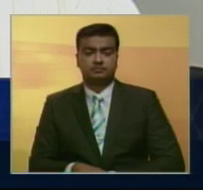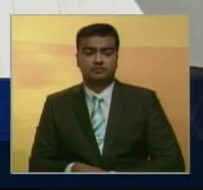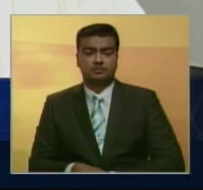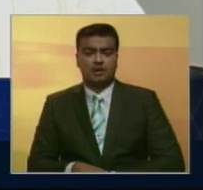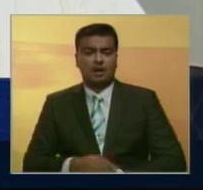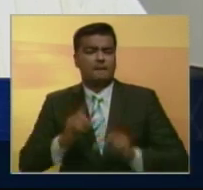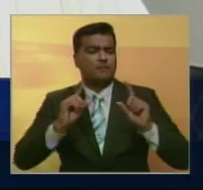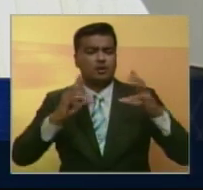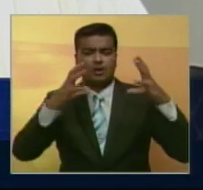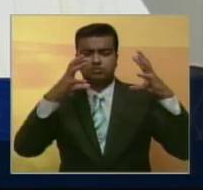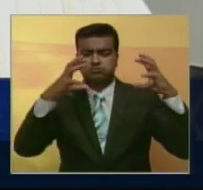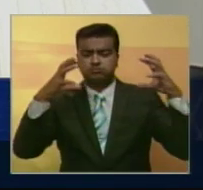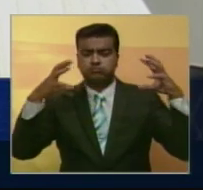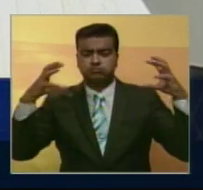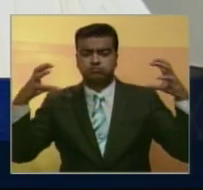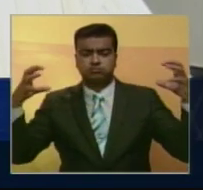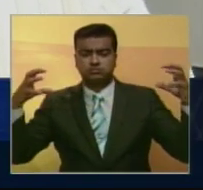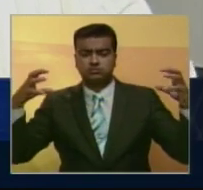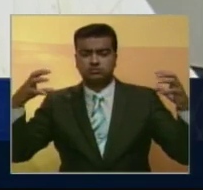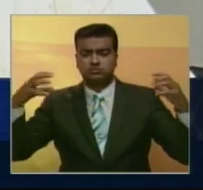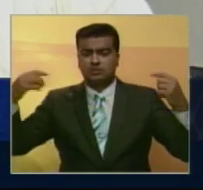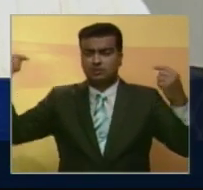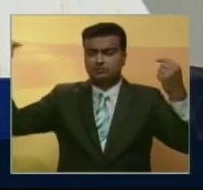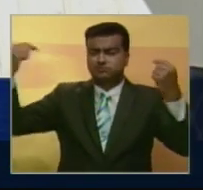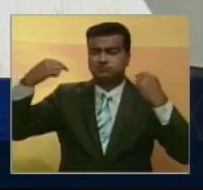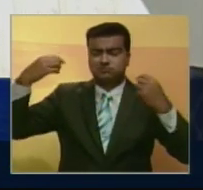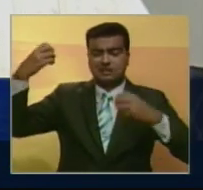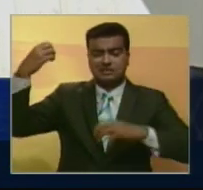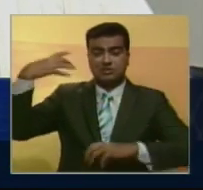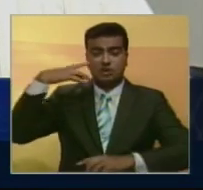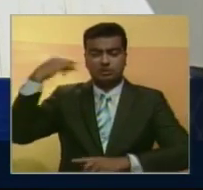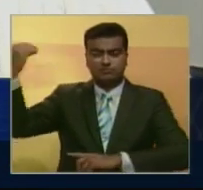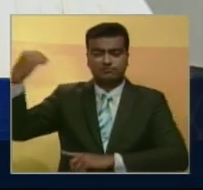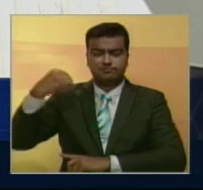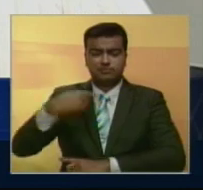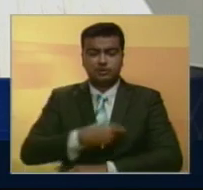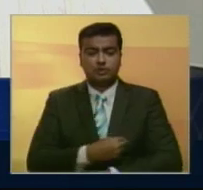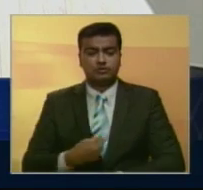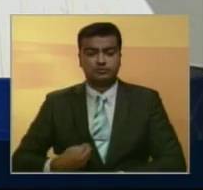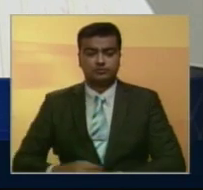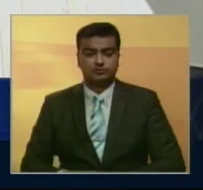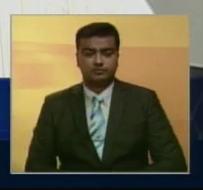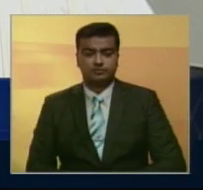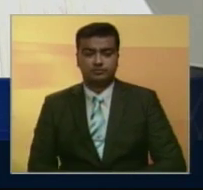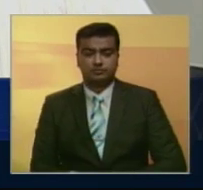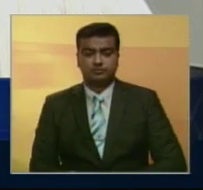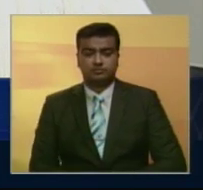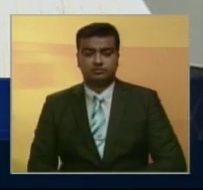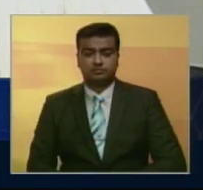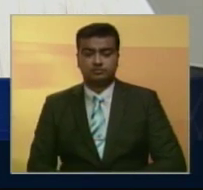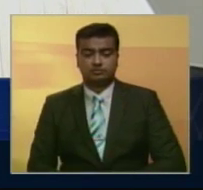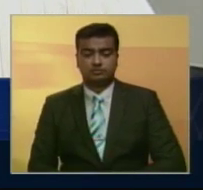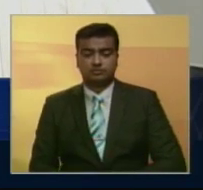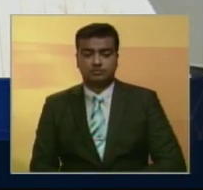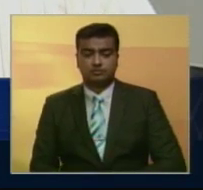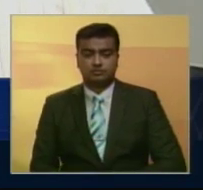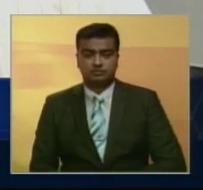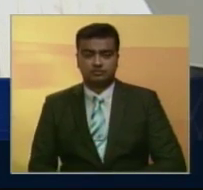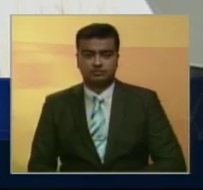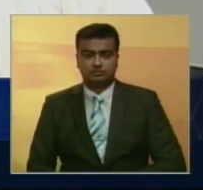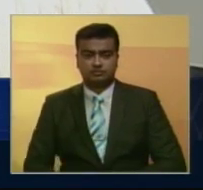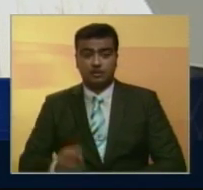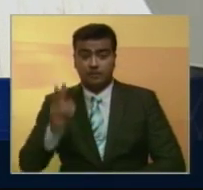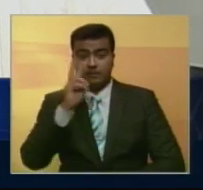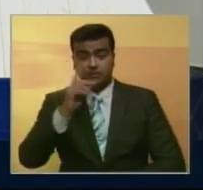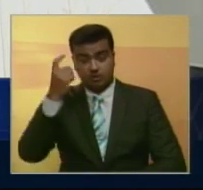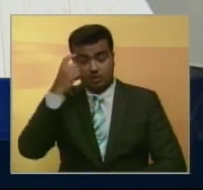nubosidad en horas de la tarde y los rayos solares inciden un poco más de una forma directa sobre la superficie de la Tierra, de los cuales hemos observado estos